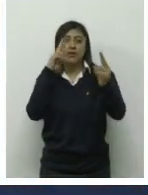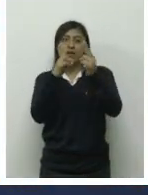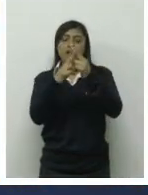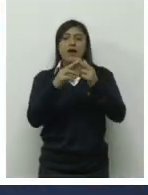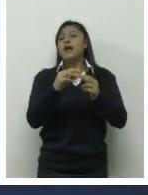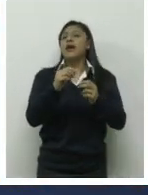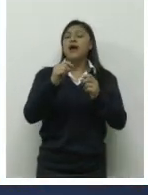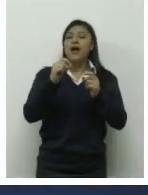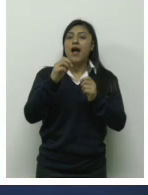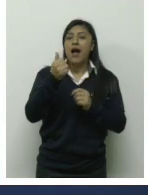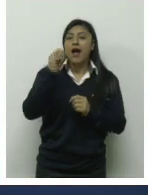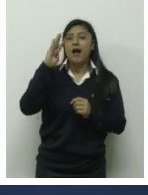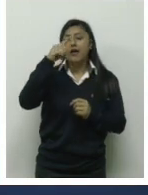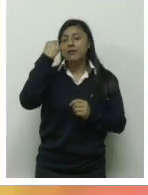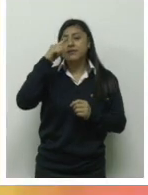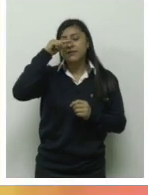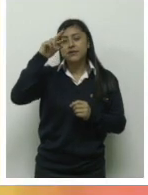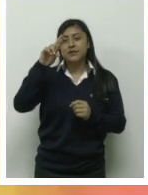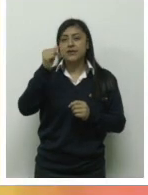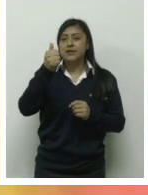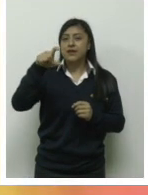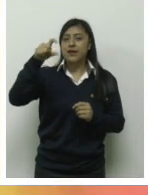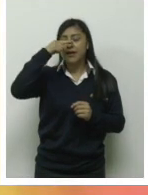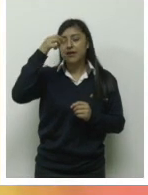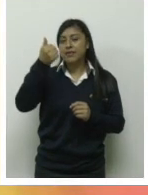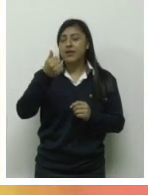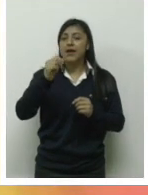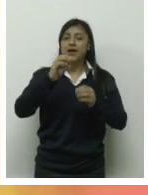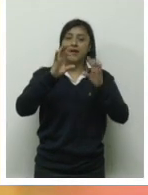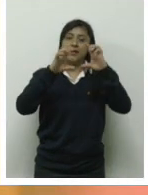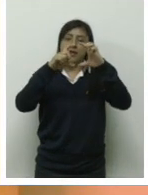la perspectiva abstracta y geométrica,